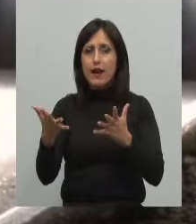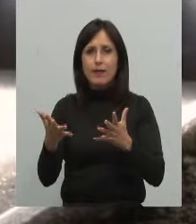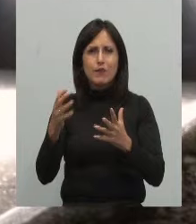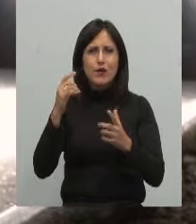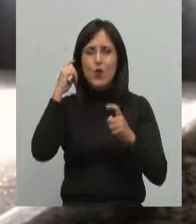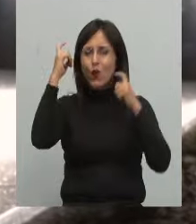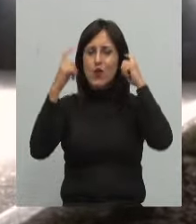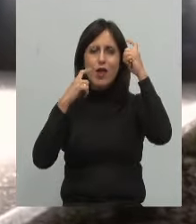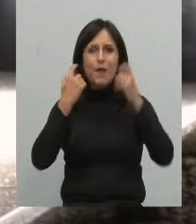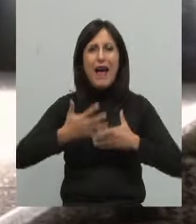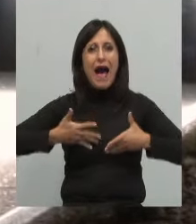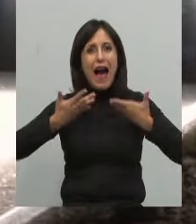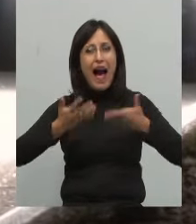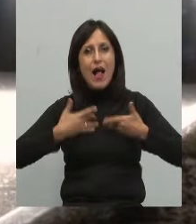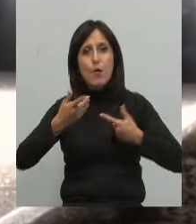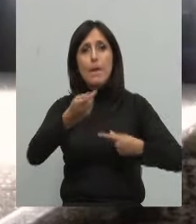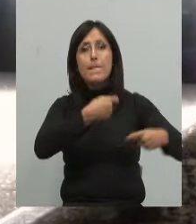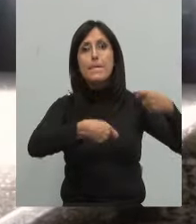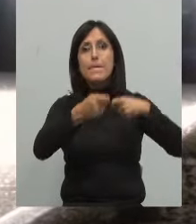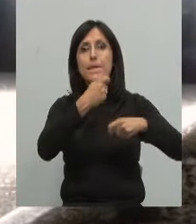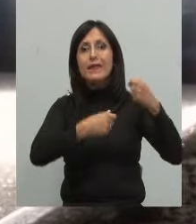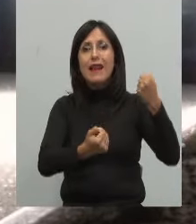y teniendo 27 años